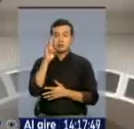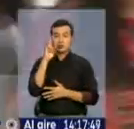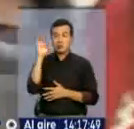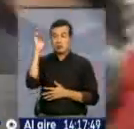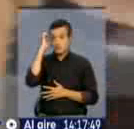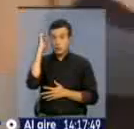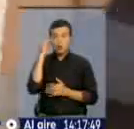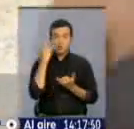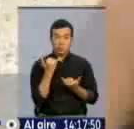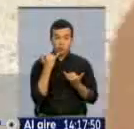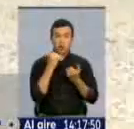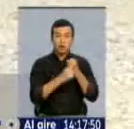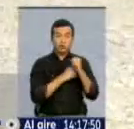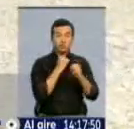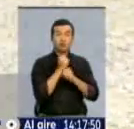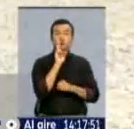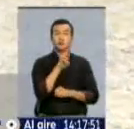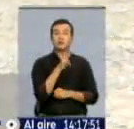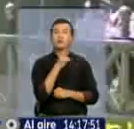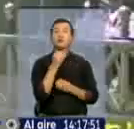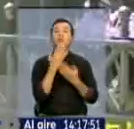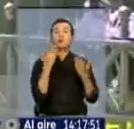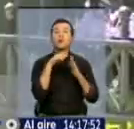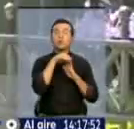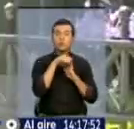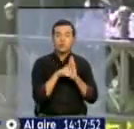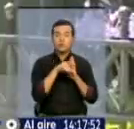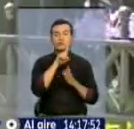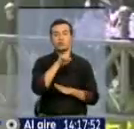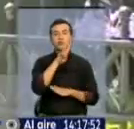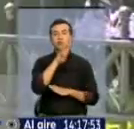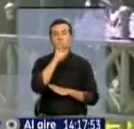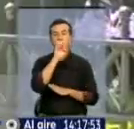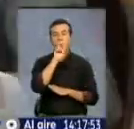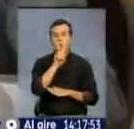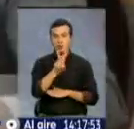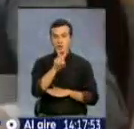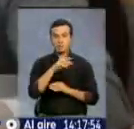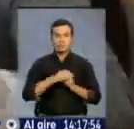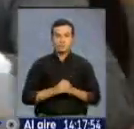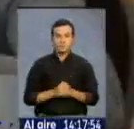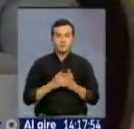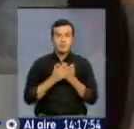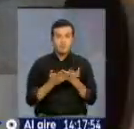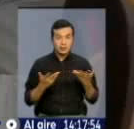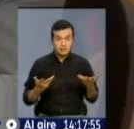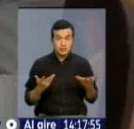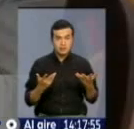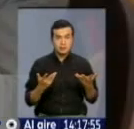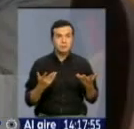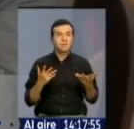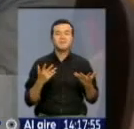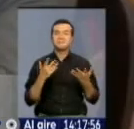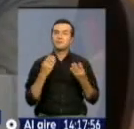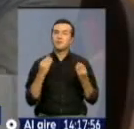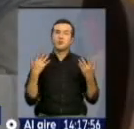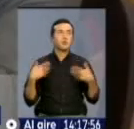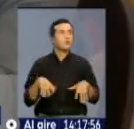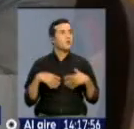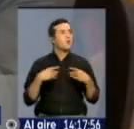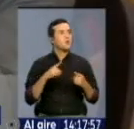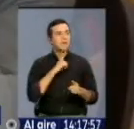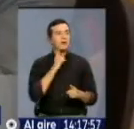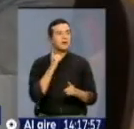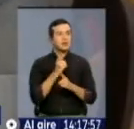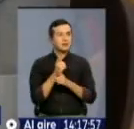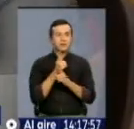emergencias, mientras que en el 2017 se redujo el número a 142. Eso da pauta de todo el contingente, el despliegue